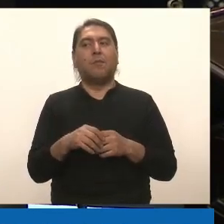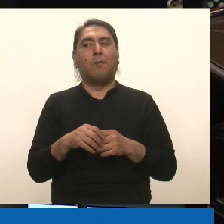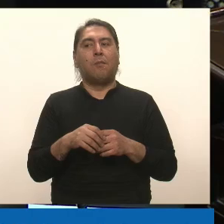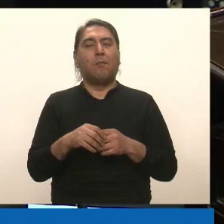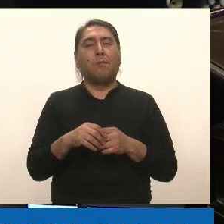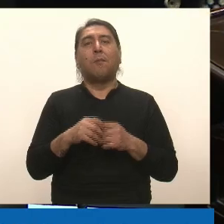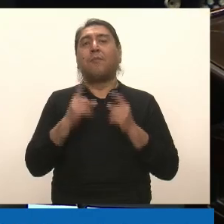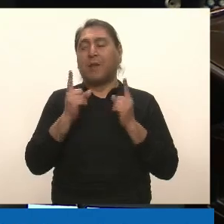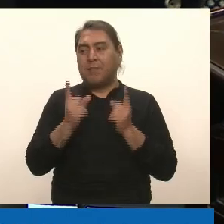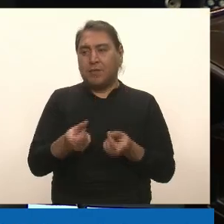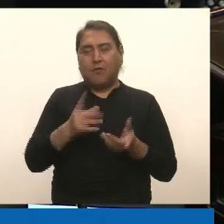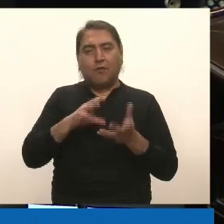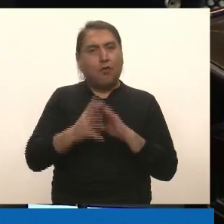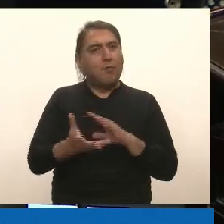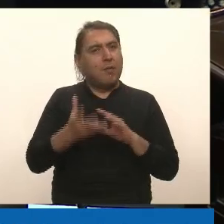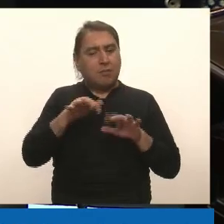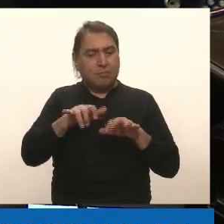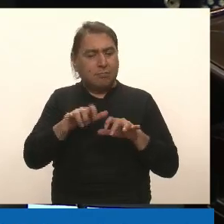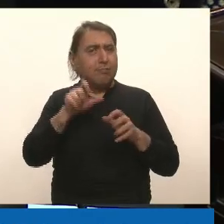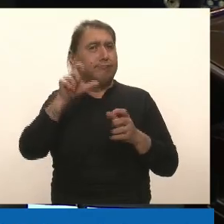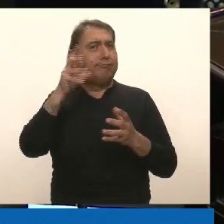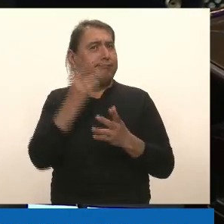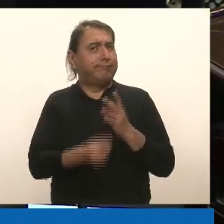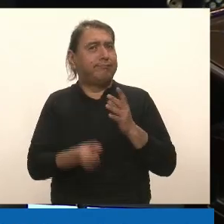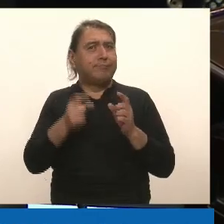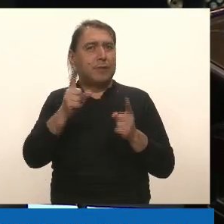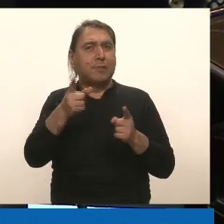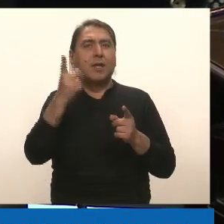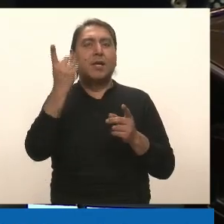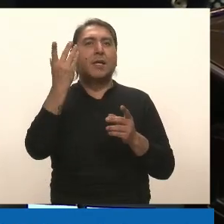de tipeo, que es el expediente